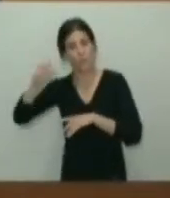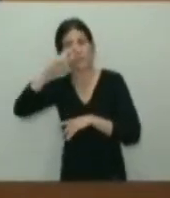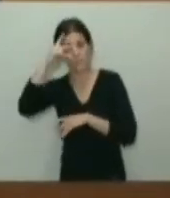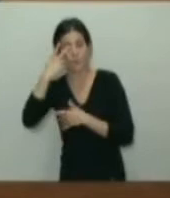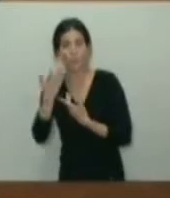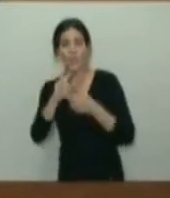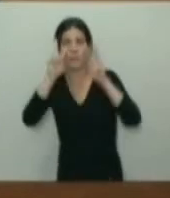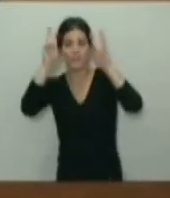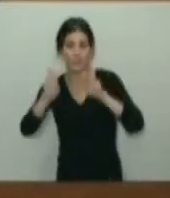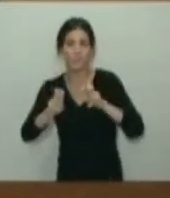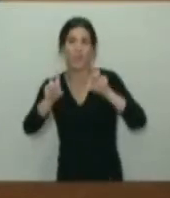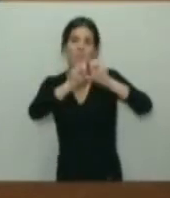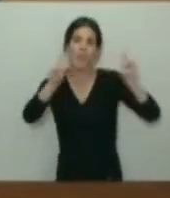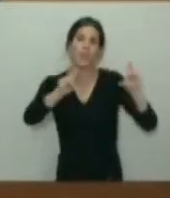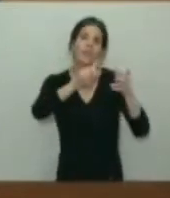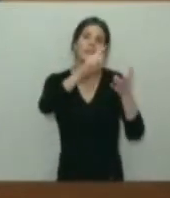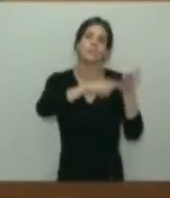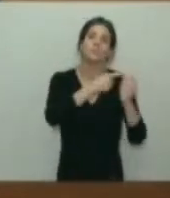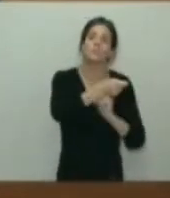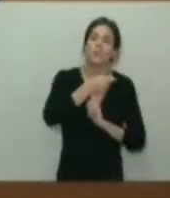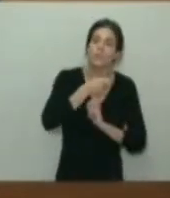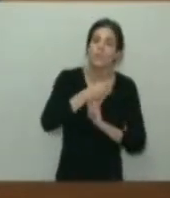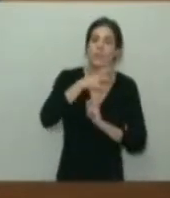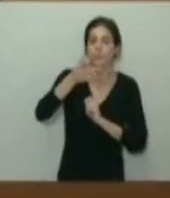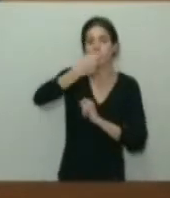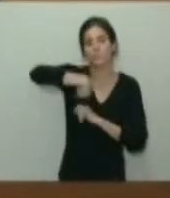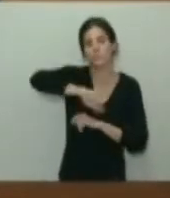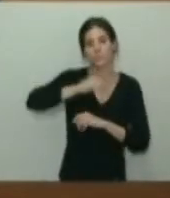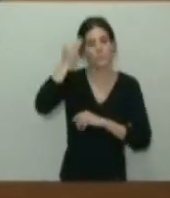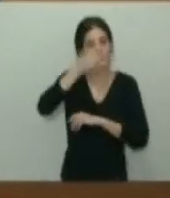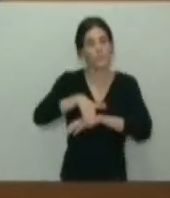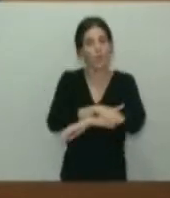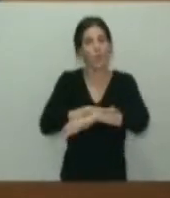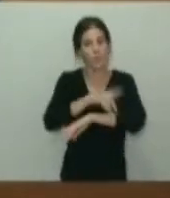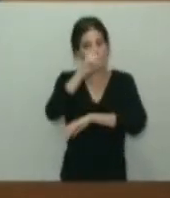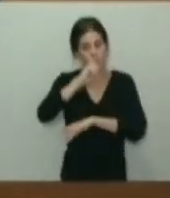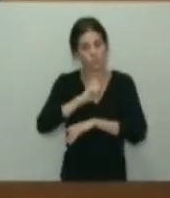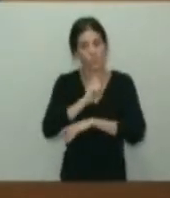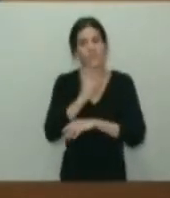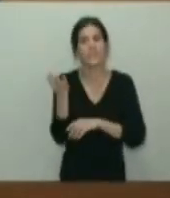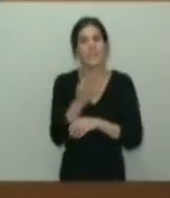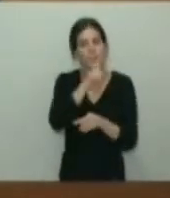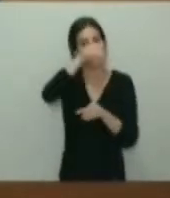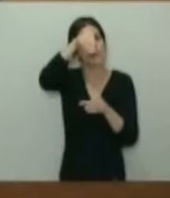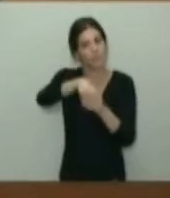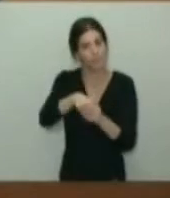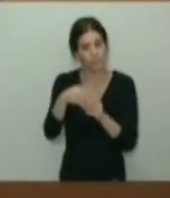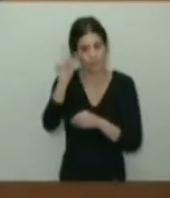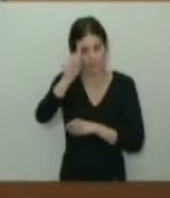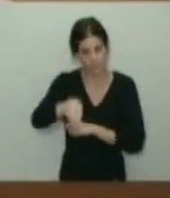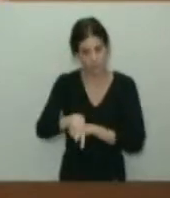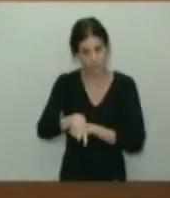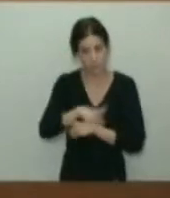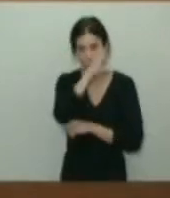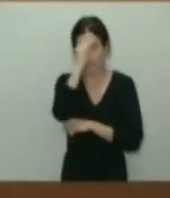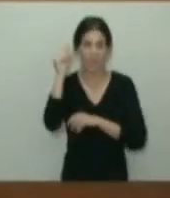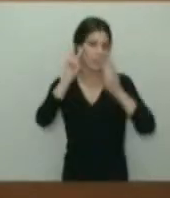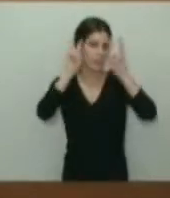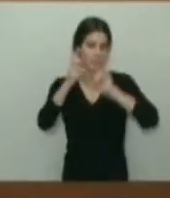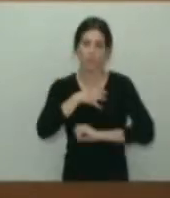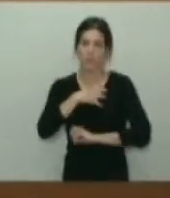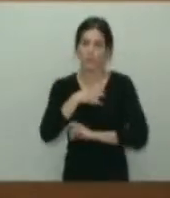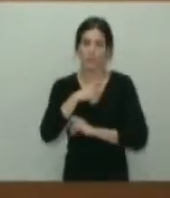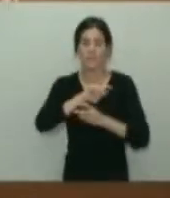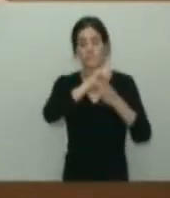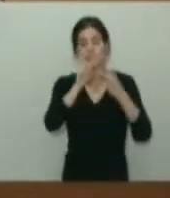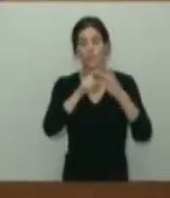subcontratistas, a la que nosotros queremos que el Gobierno de Asturias no sea ajeno. En el segundo punto de nuestra proposición pedimos